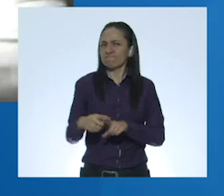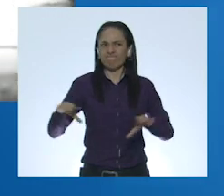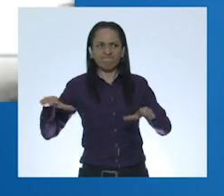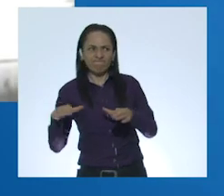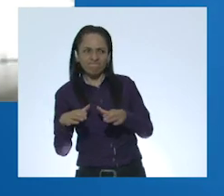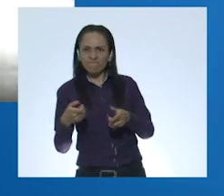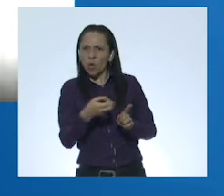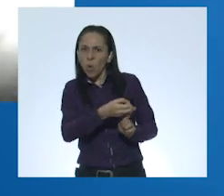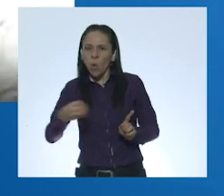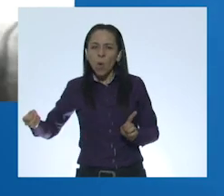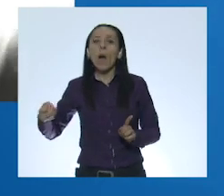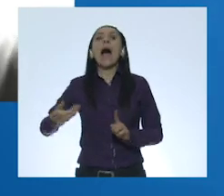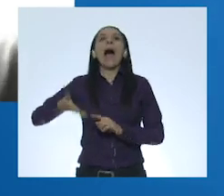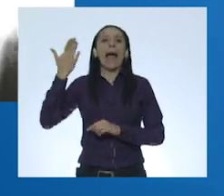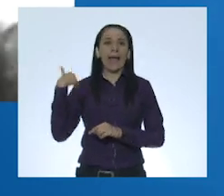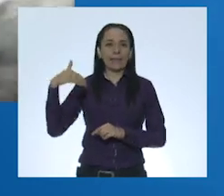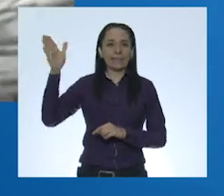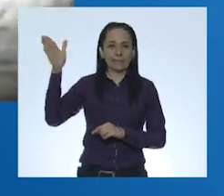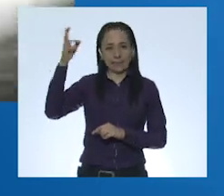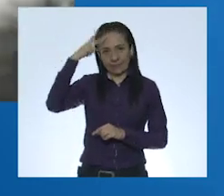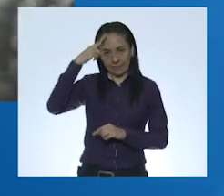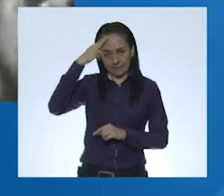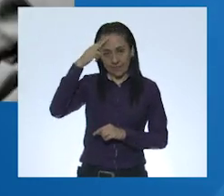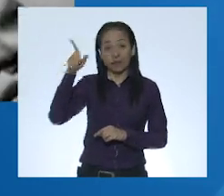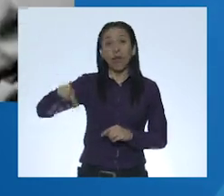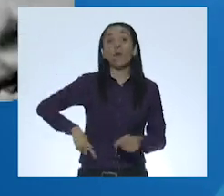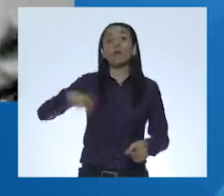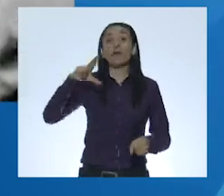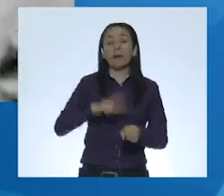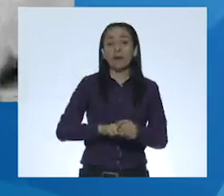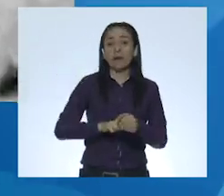el régimen de Díaz, el gobernador de Coahuila,